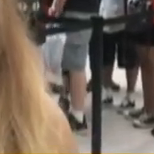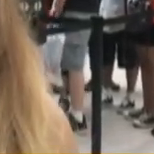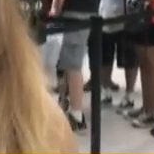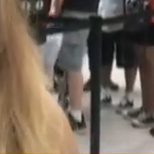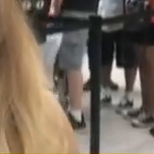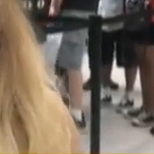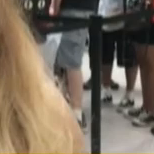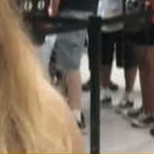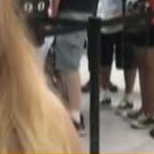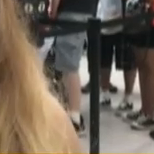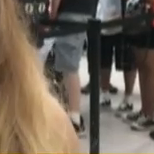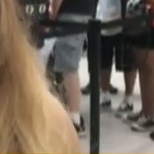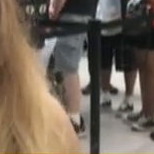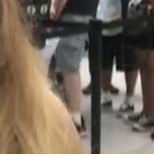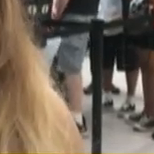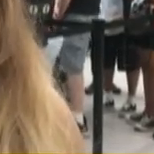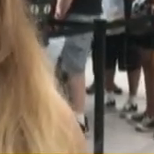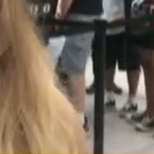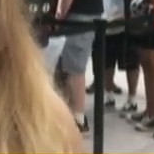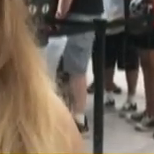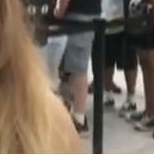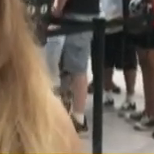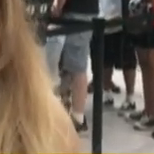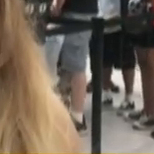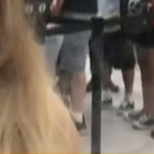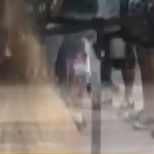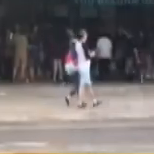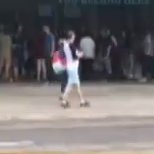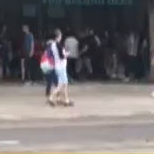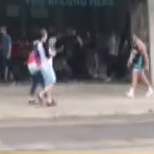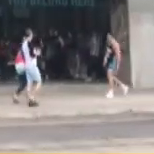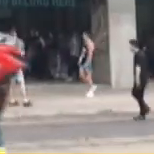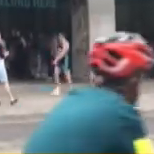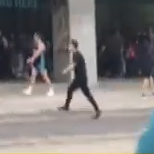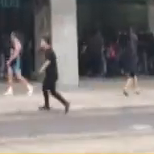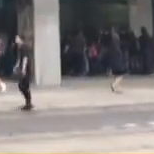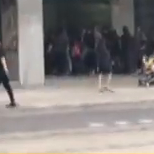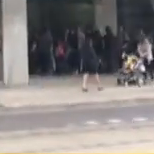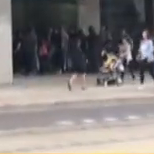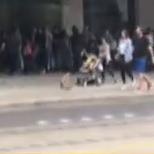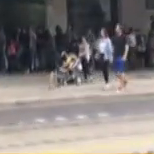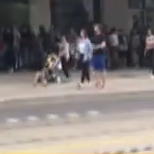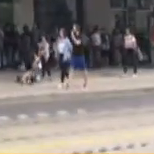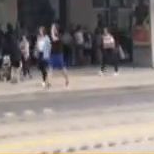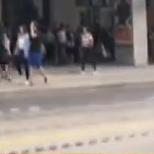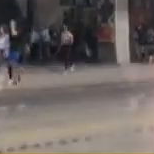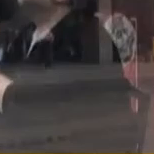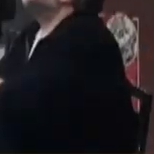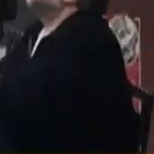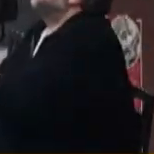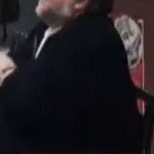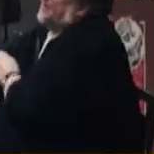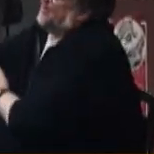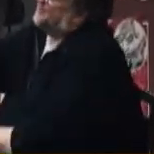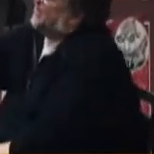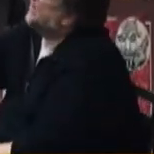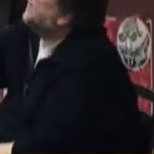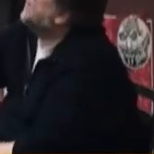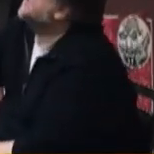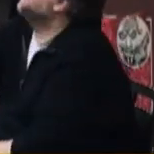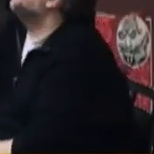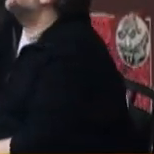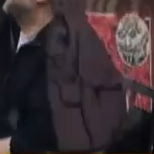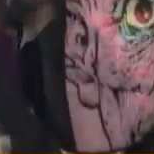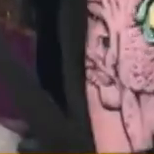sus películas son inspiradores para mí y mi trabajo. Esta firma de autógrafos fue parte de las actividades previas a la inauguración